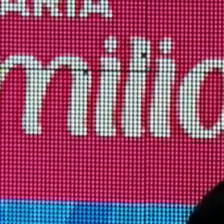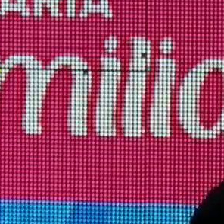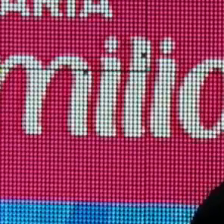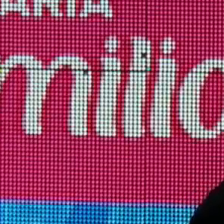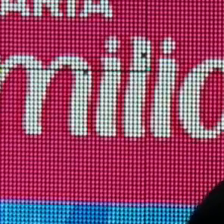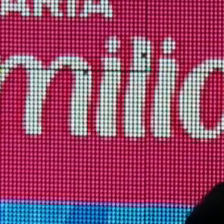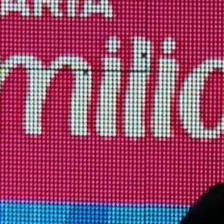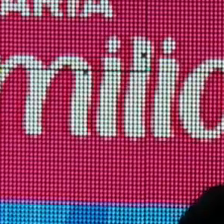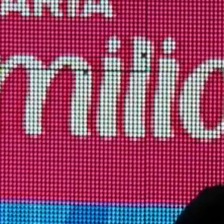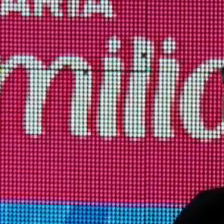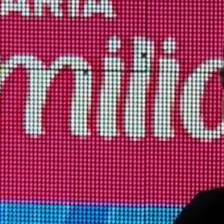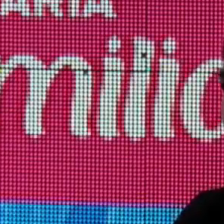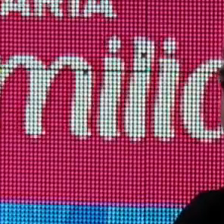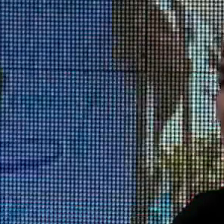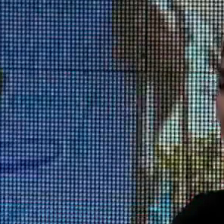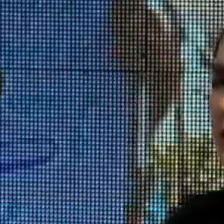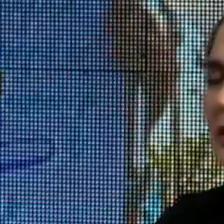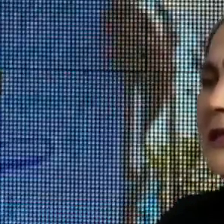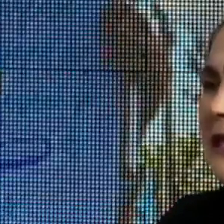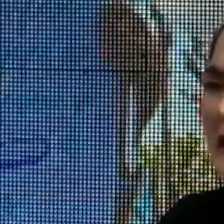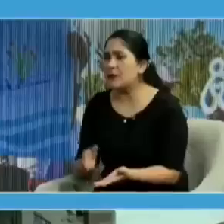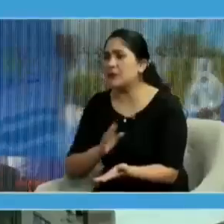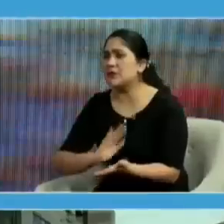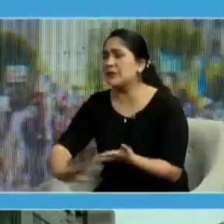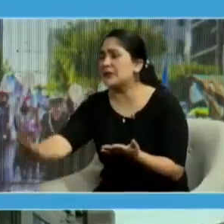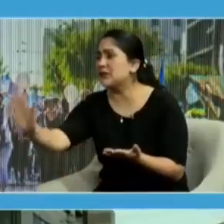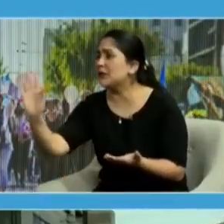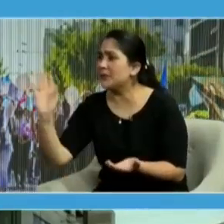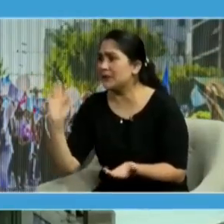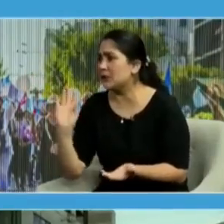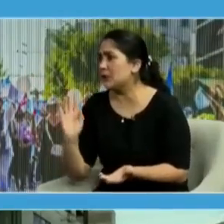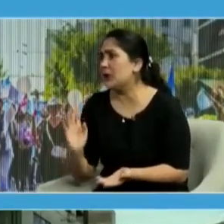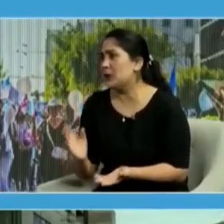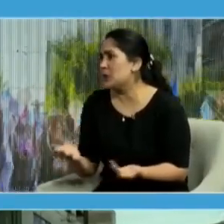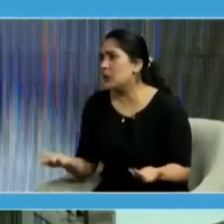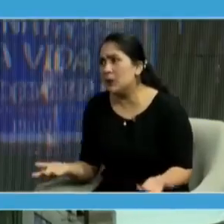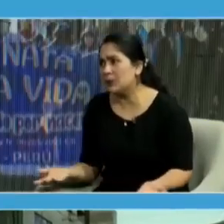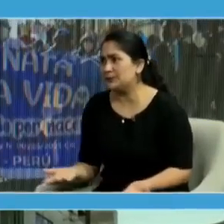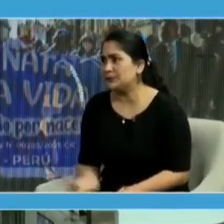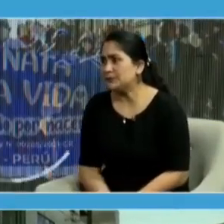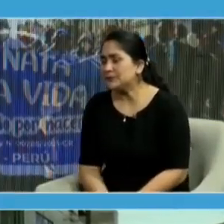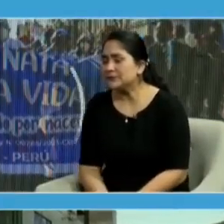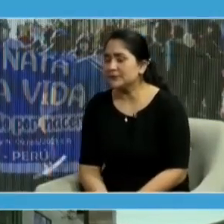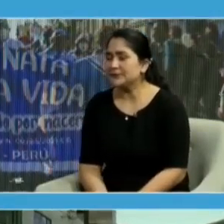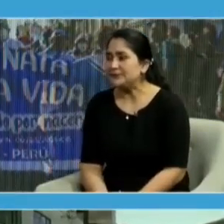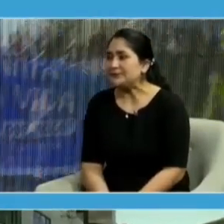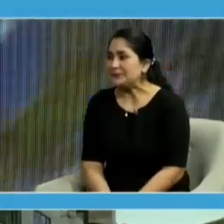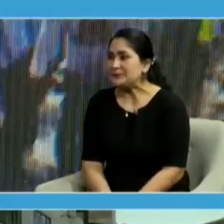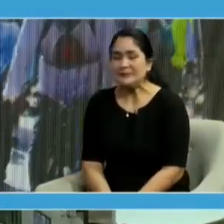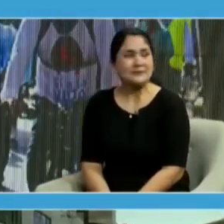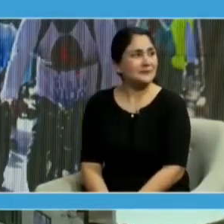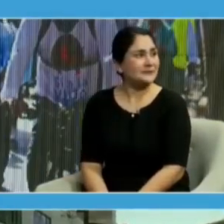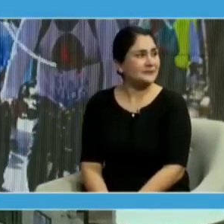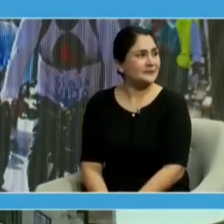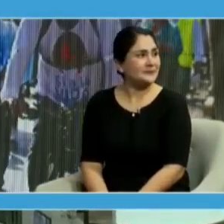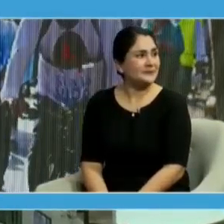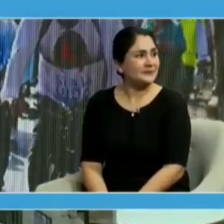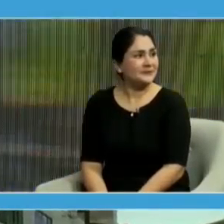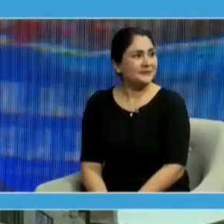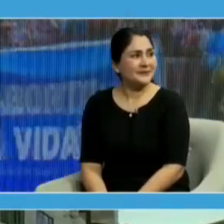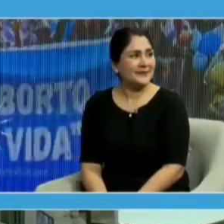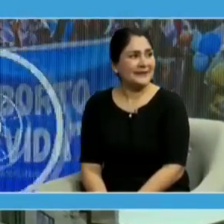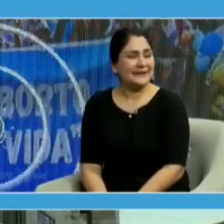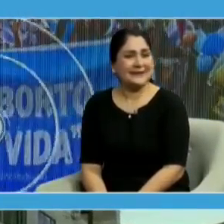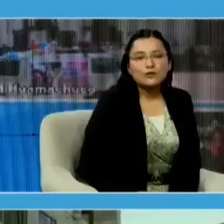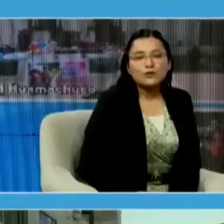que a la antigua? No, eso no enseñes, pero sí, facilito, reparte el condón. No. Sí, tenemos información